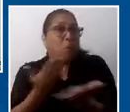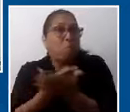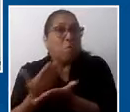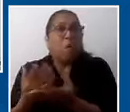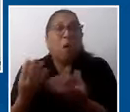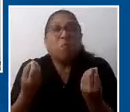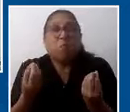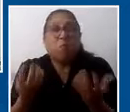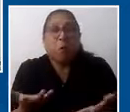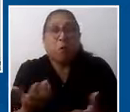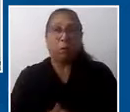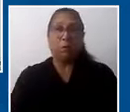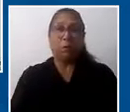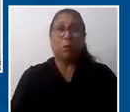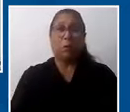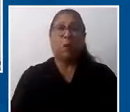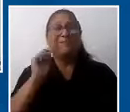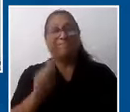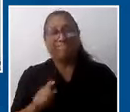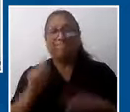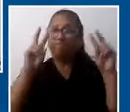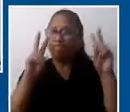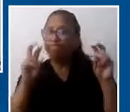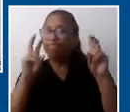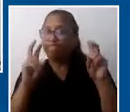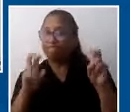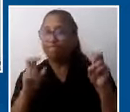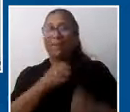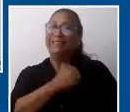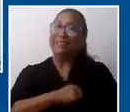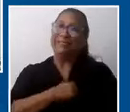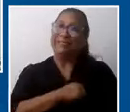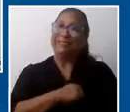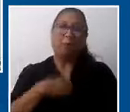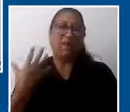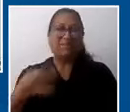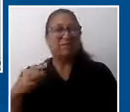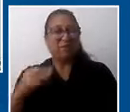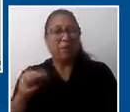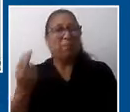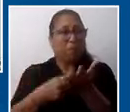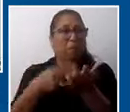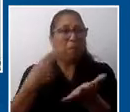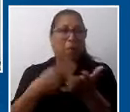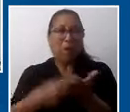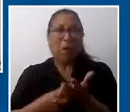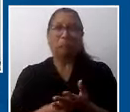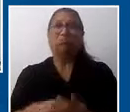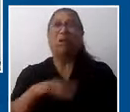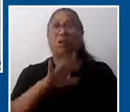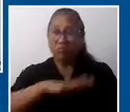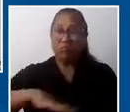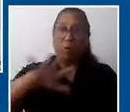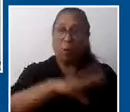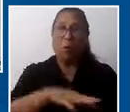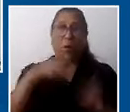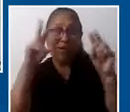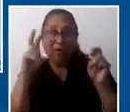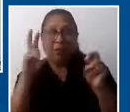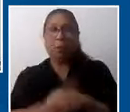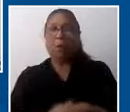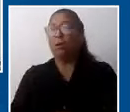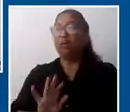Sí, es un tema bastante, lamentablemente bastante recurrente, ¿no?, a nivel de nuestras instancias, el tema de la negatoria